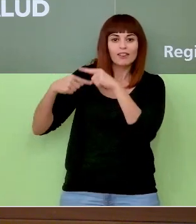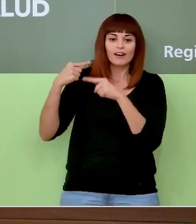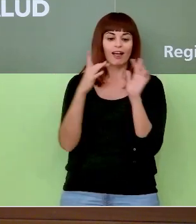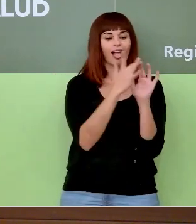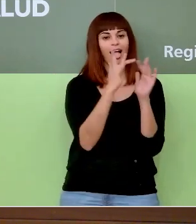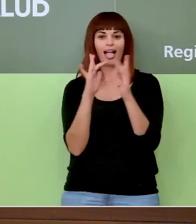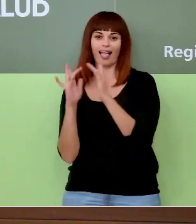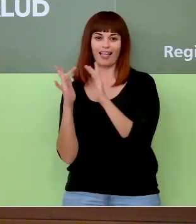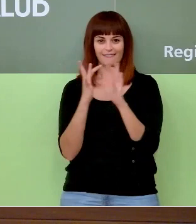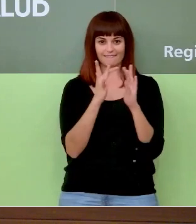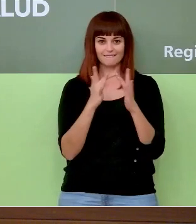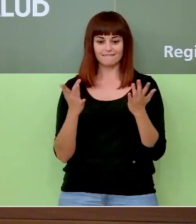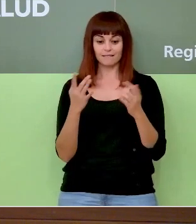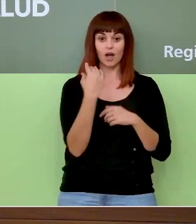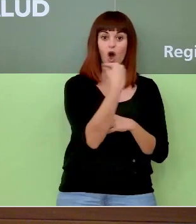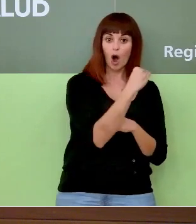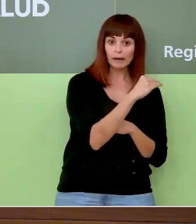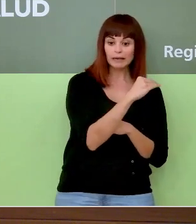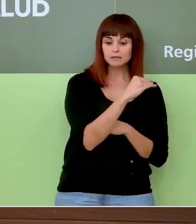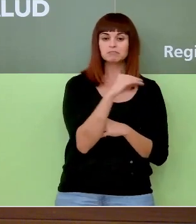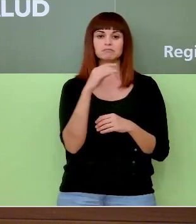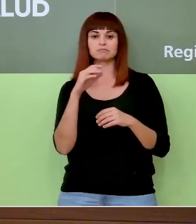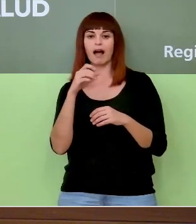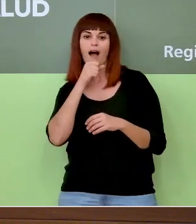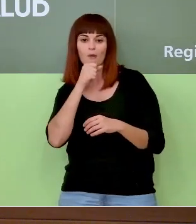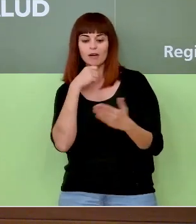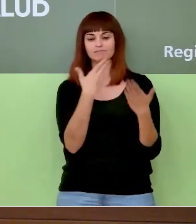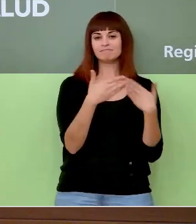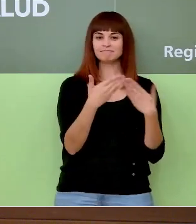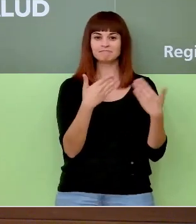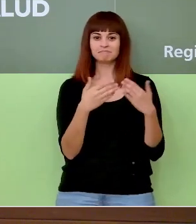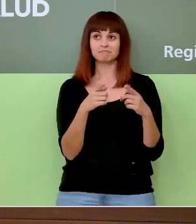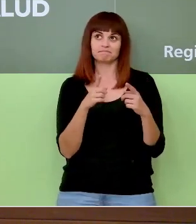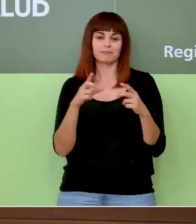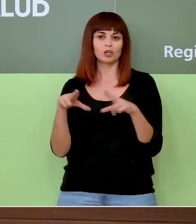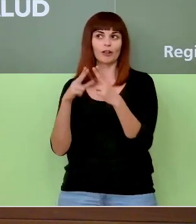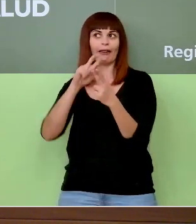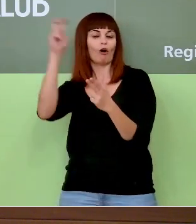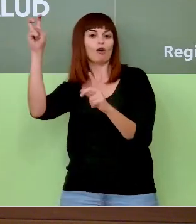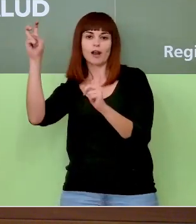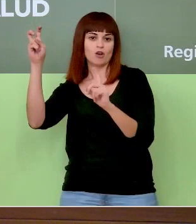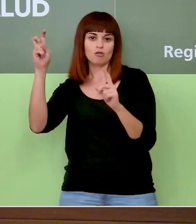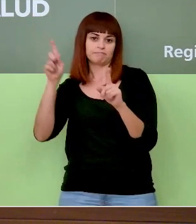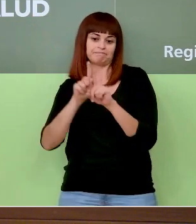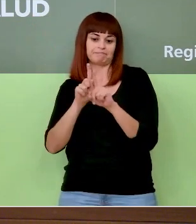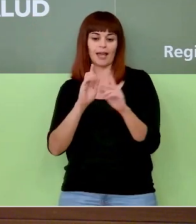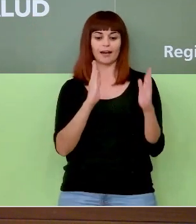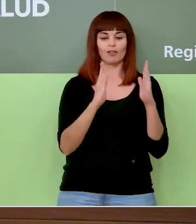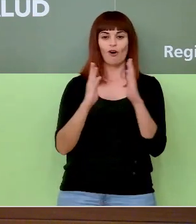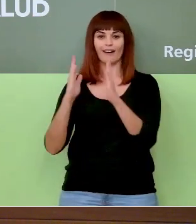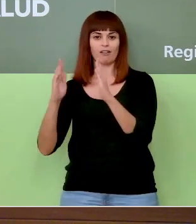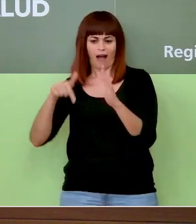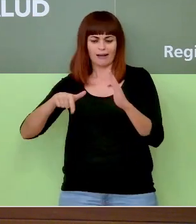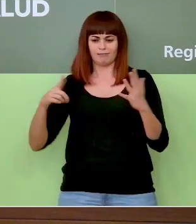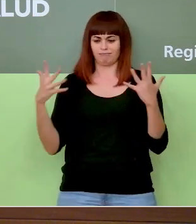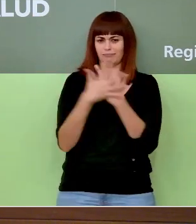riquezas. Los jóvenes se relacionan con sus abuelos. No es como en otras sociedades donde las generaciones no se juntan. Aquí sí